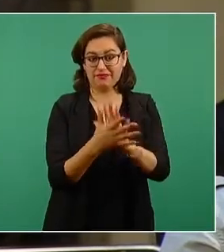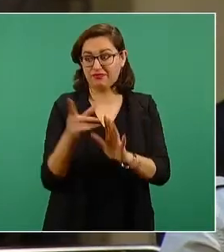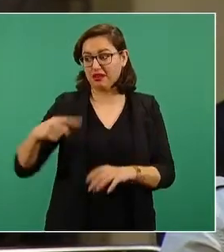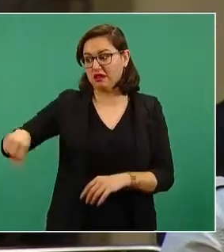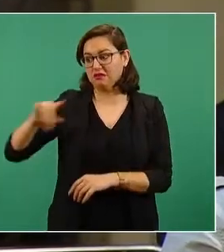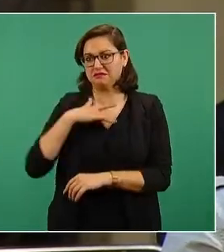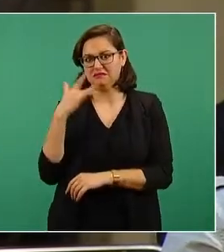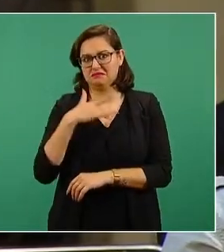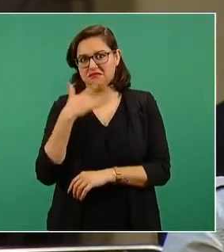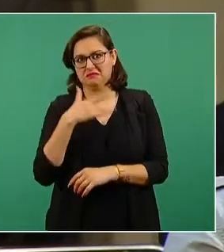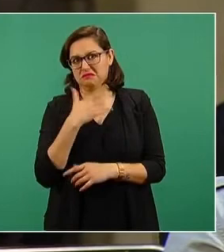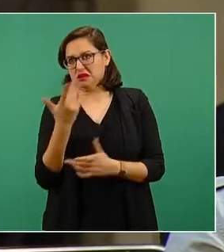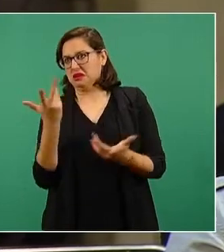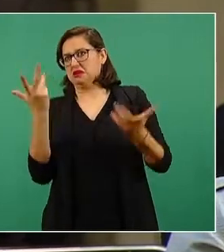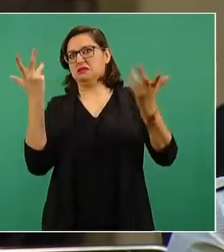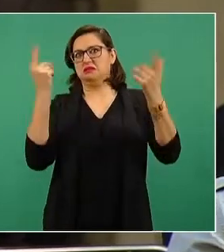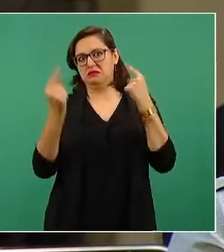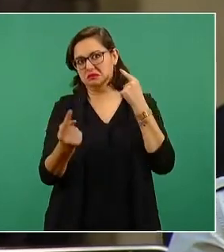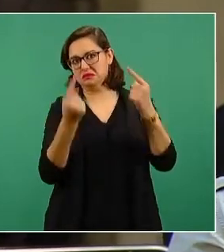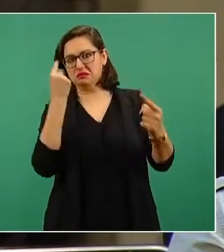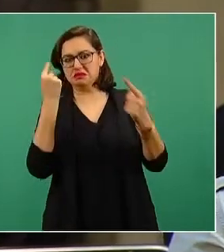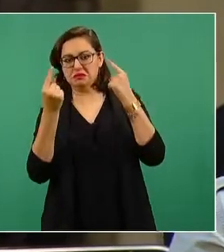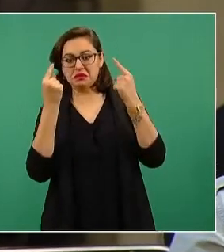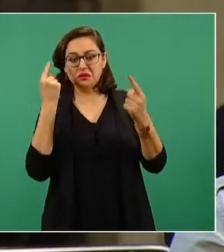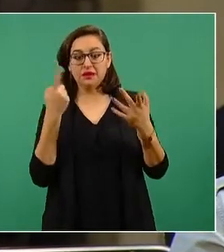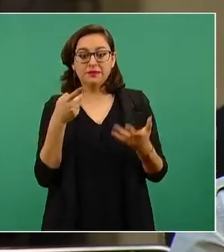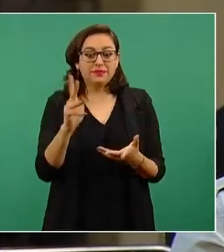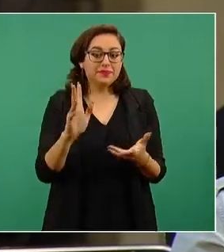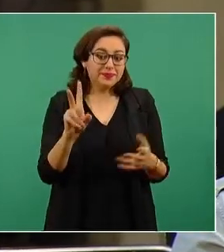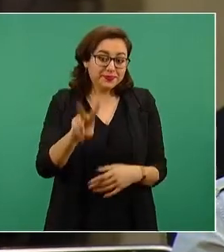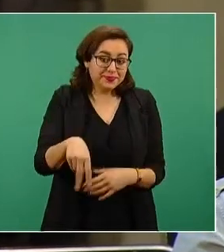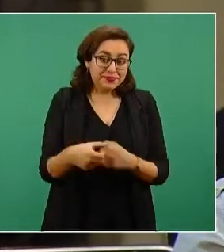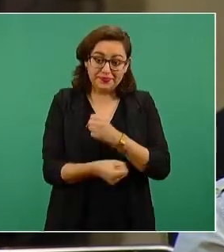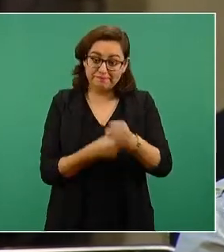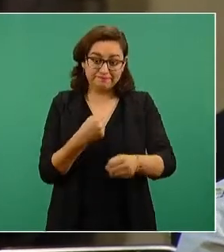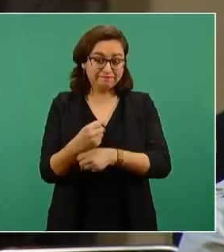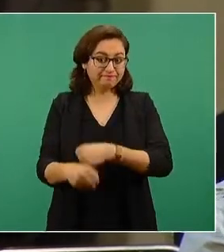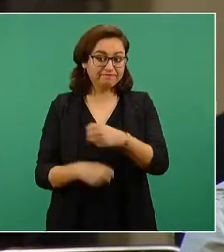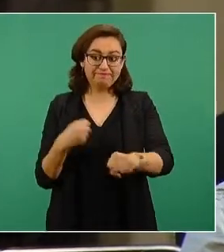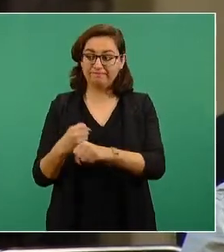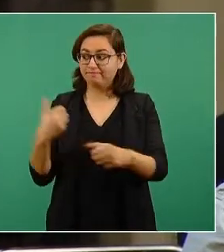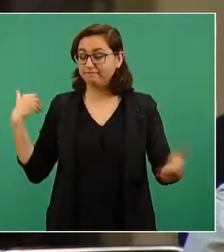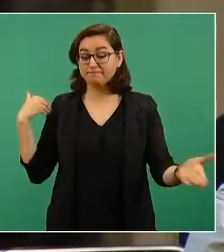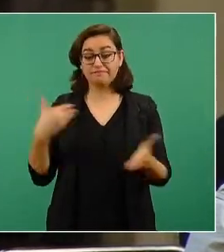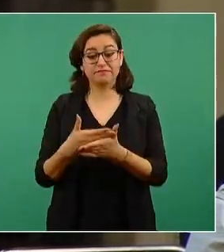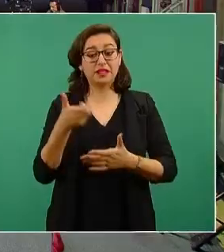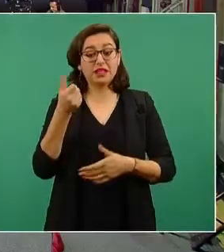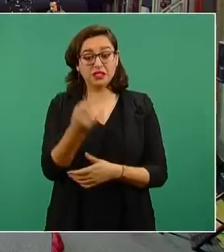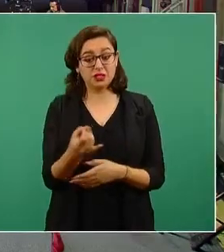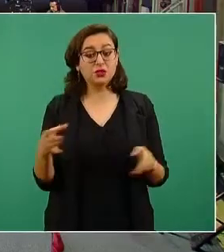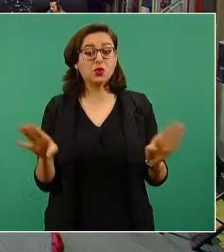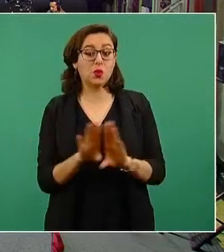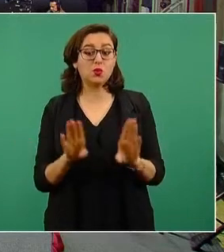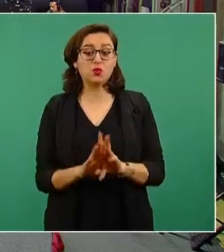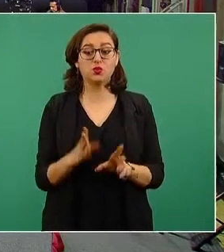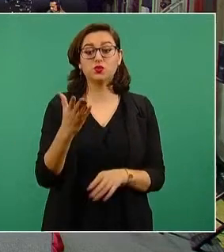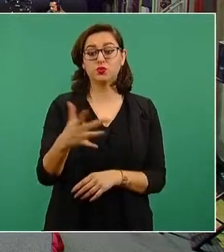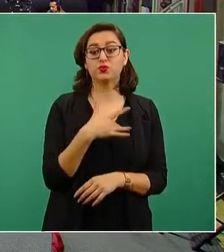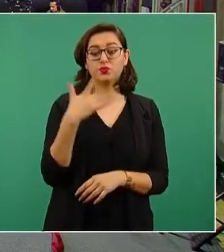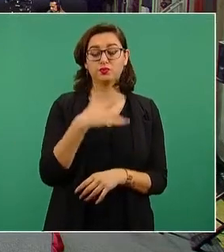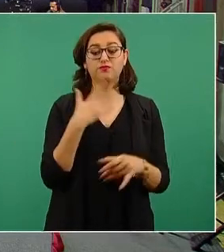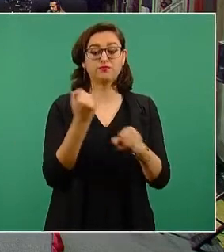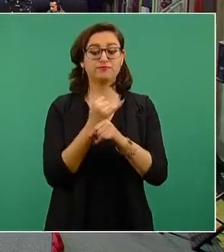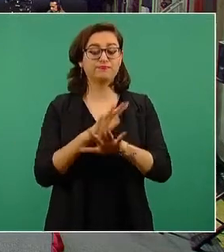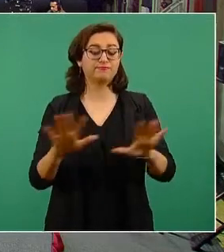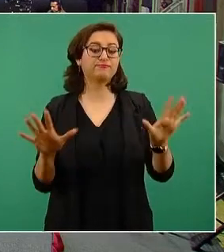México arrastrando desde hace años. Ese sería mi primer tema, presidente. ¿Qué información nos puede dar al respecto?